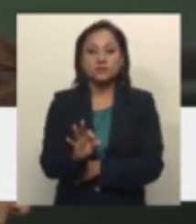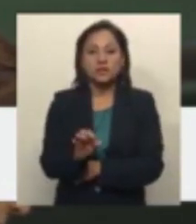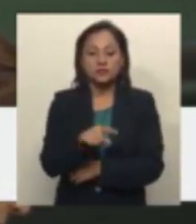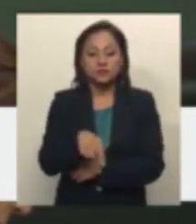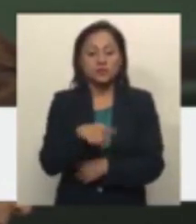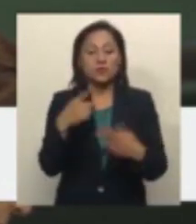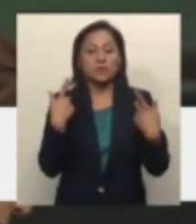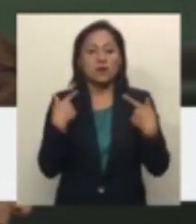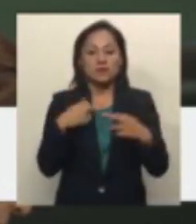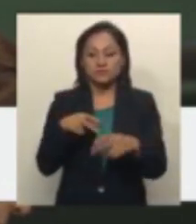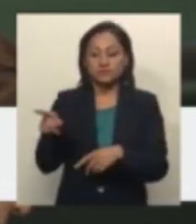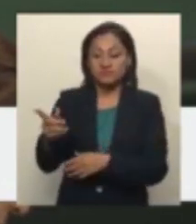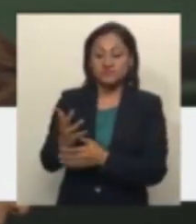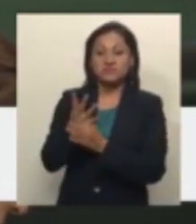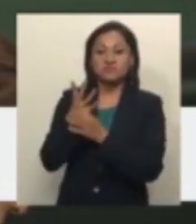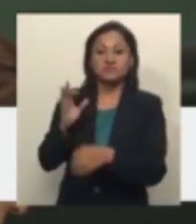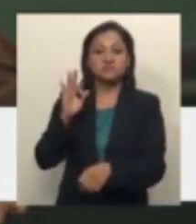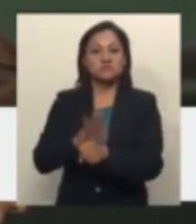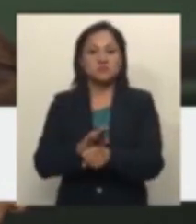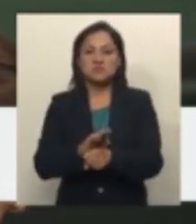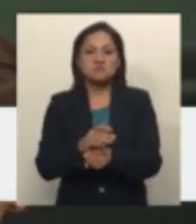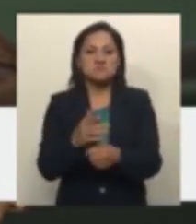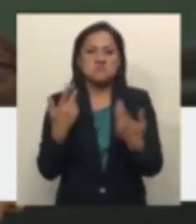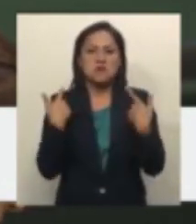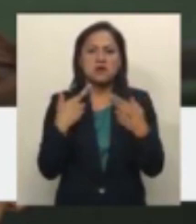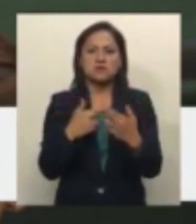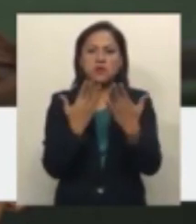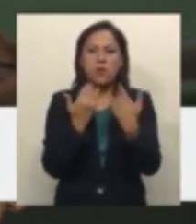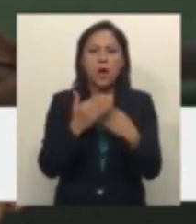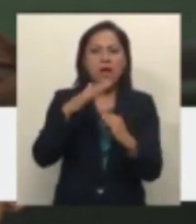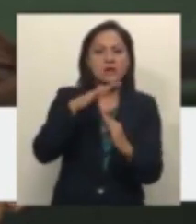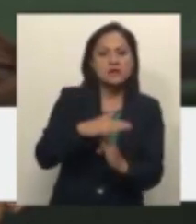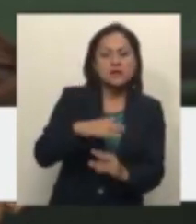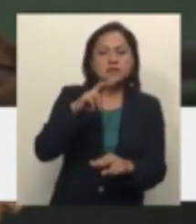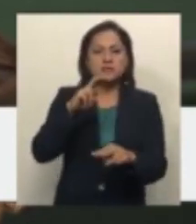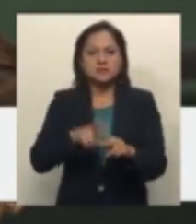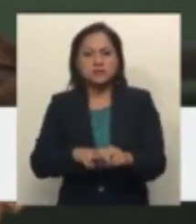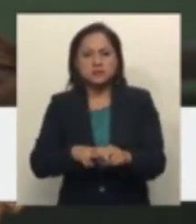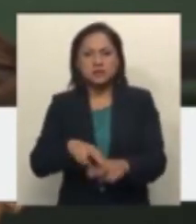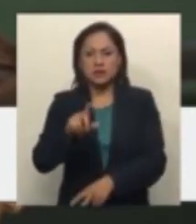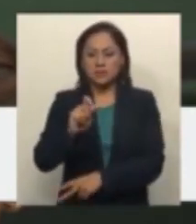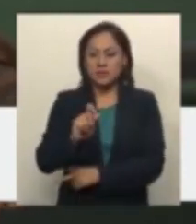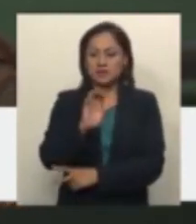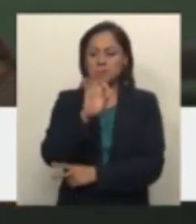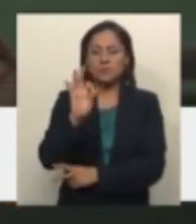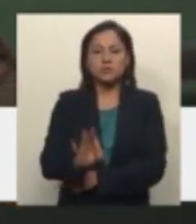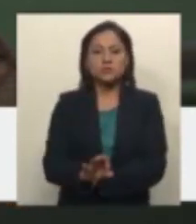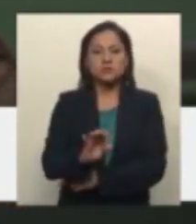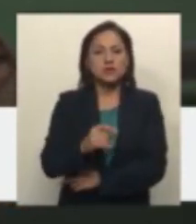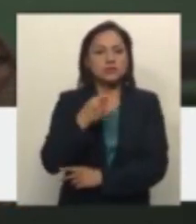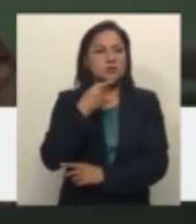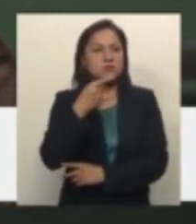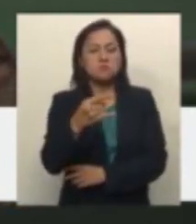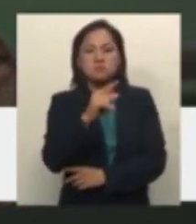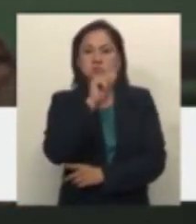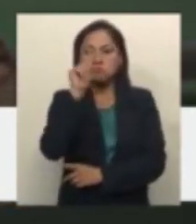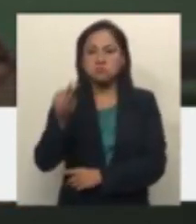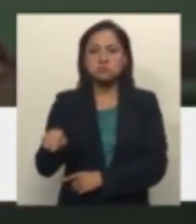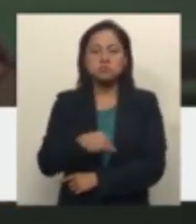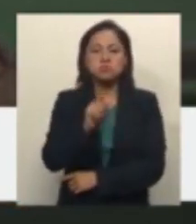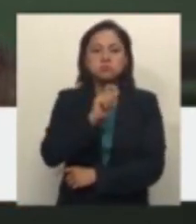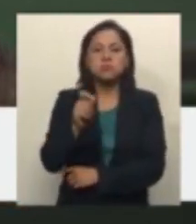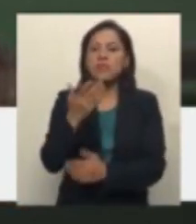defender, no tiene ni escritorio ni silla. 10% no tienen pizarrón, 40% carecen